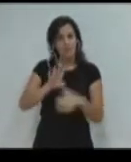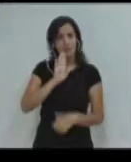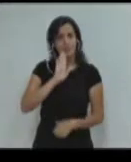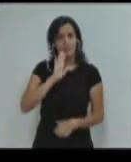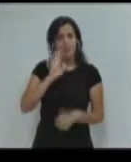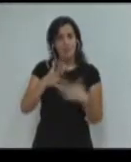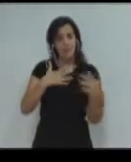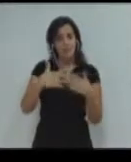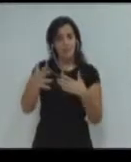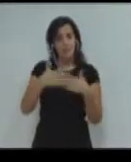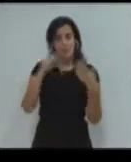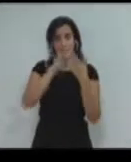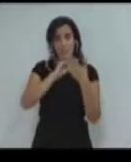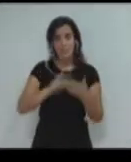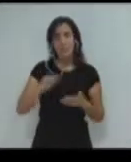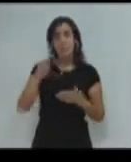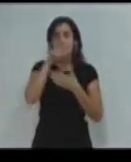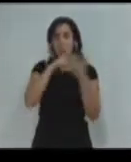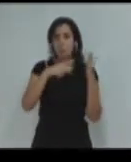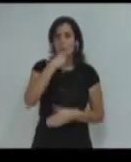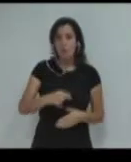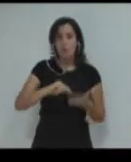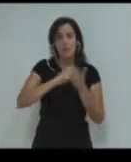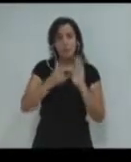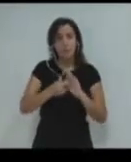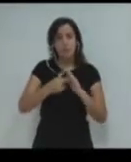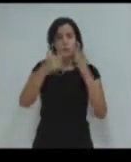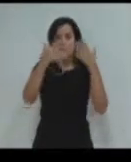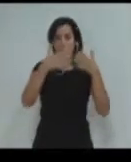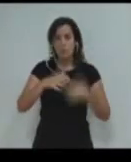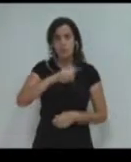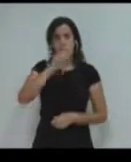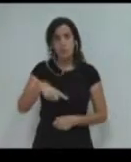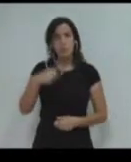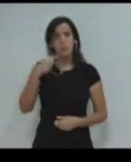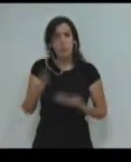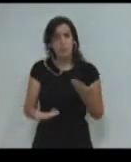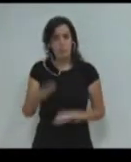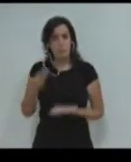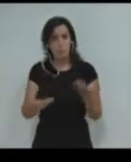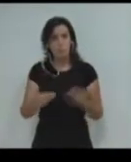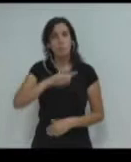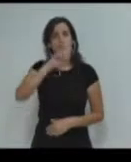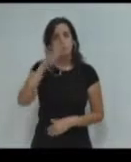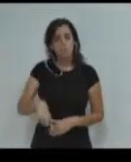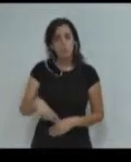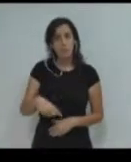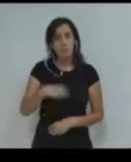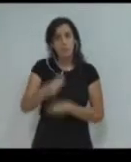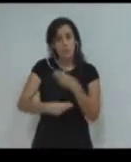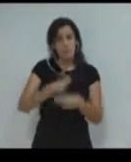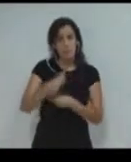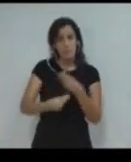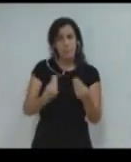el libro Lectura fácil, métodos de redacción y evaluación y ha